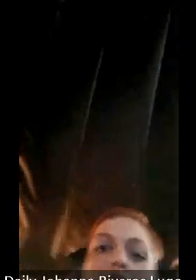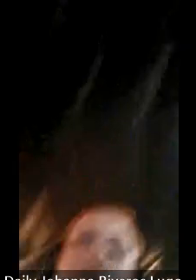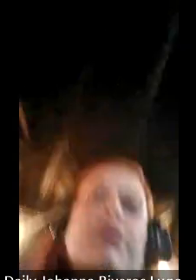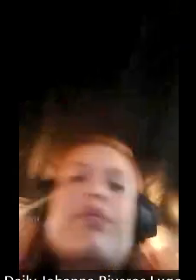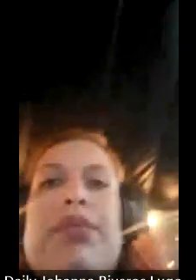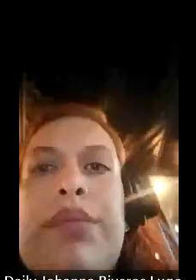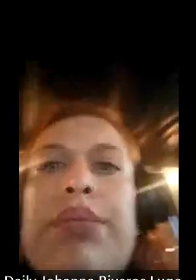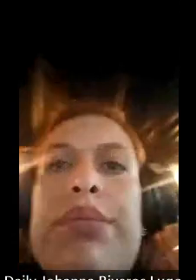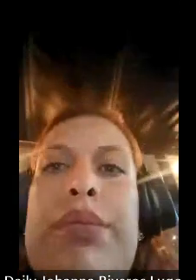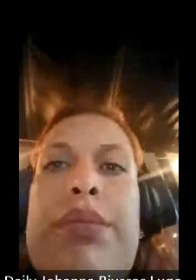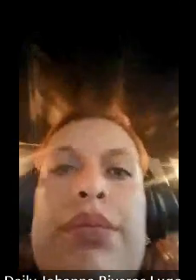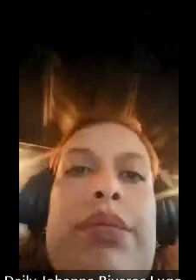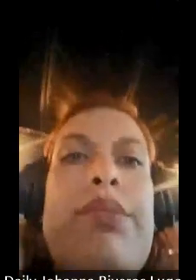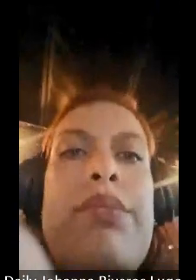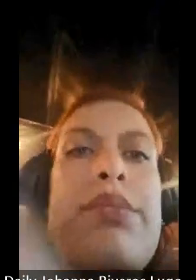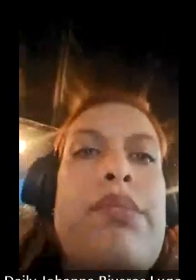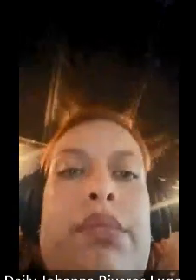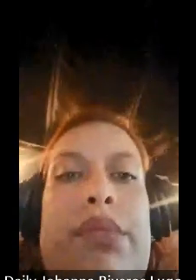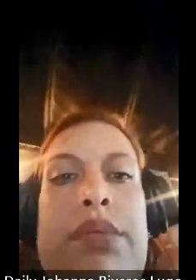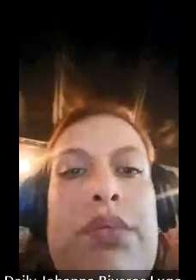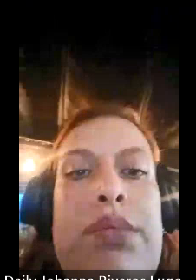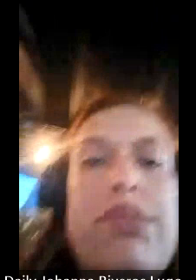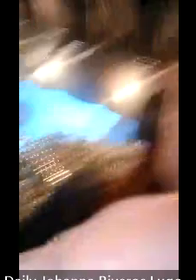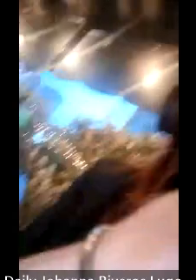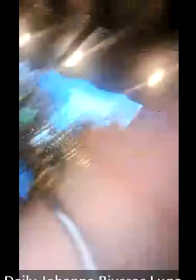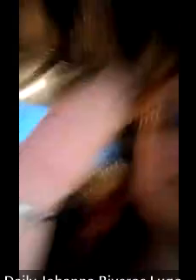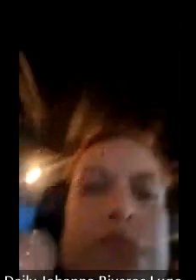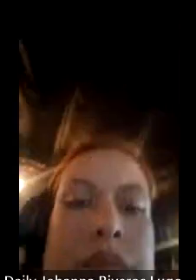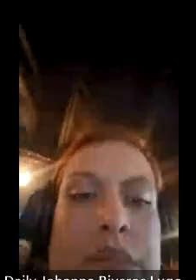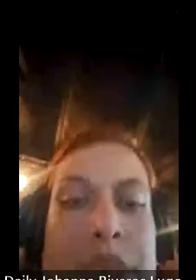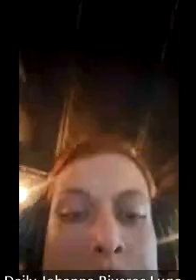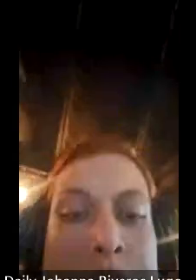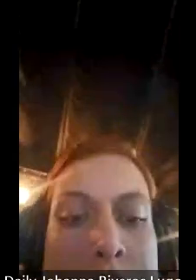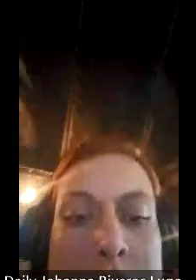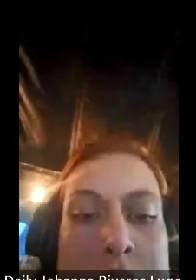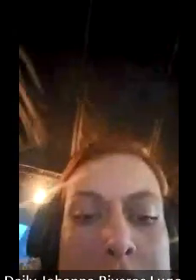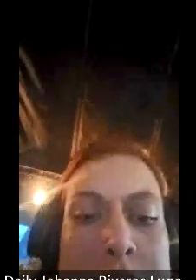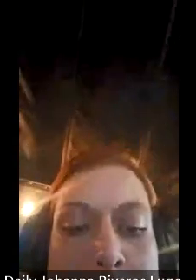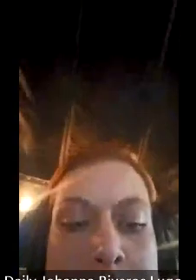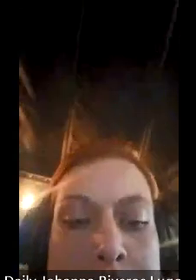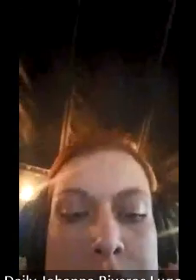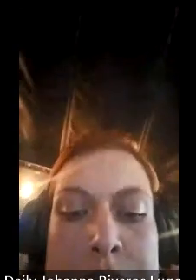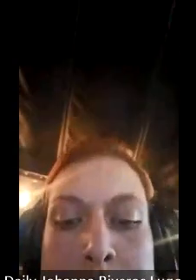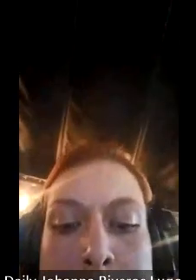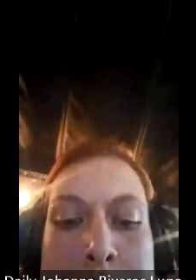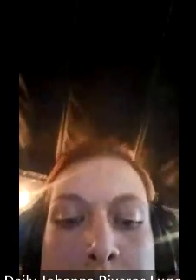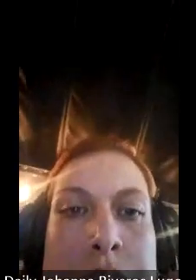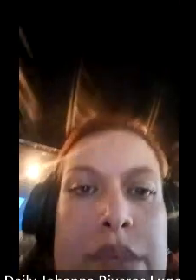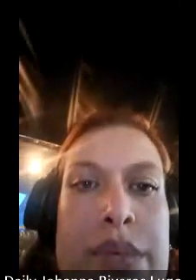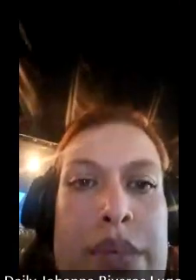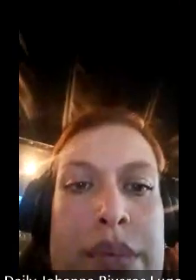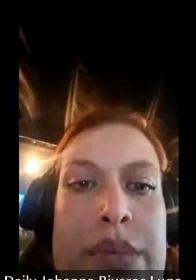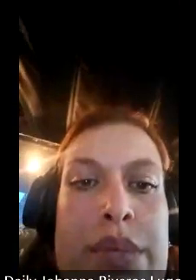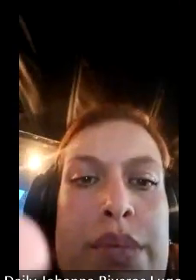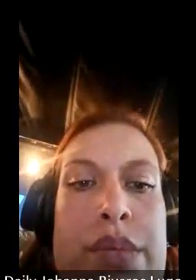dudas, e inquietudes, en el chat sincrónico también, perdón, foro de dudas e inquietudes. Y